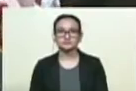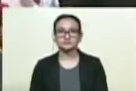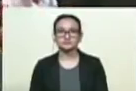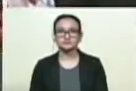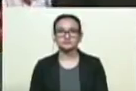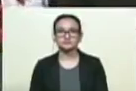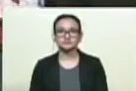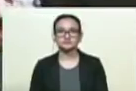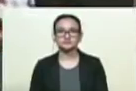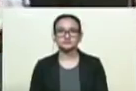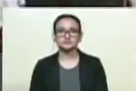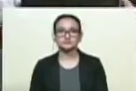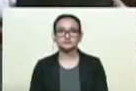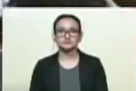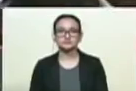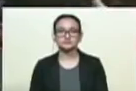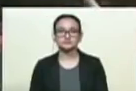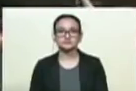Yo les voy a decir,